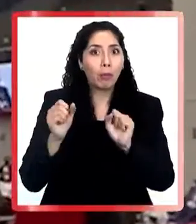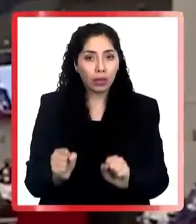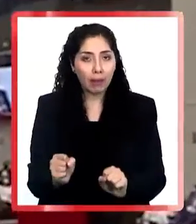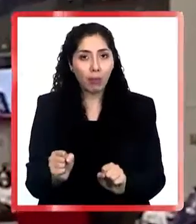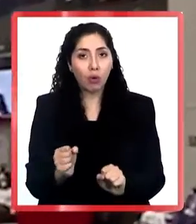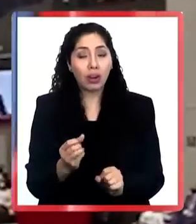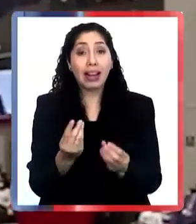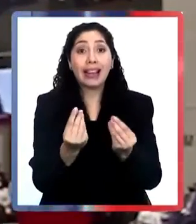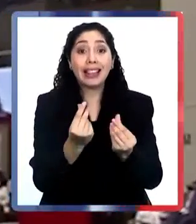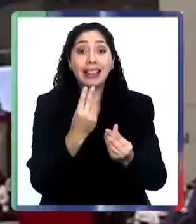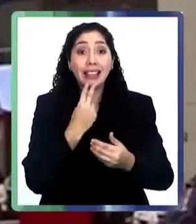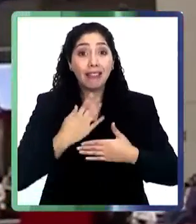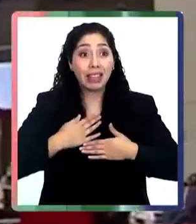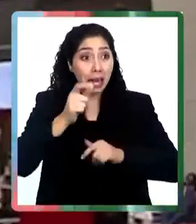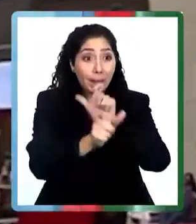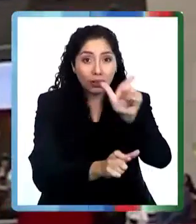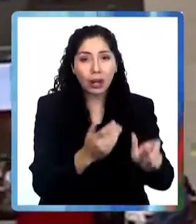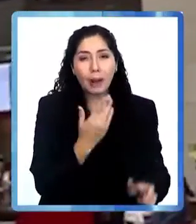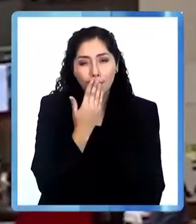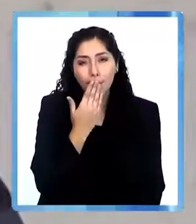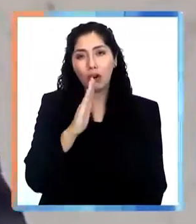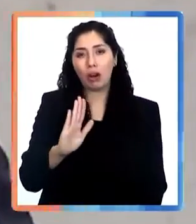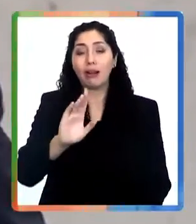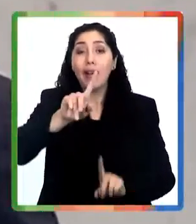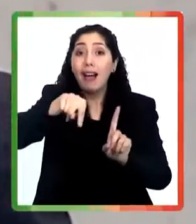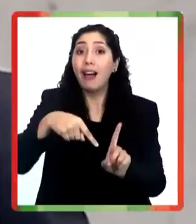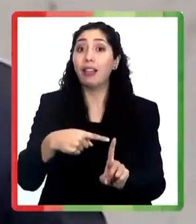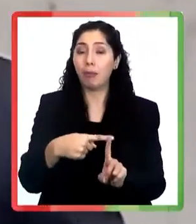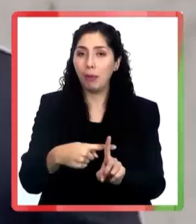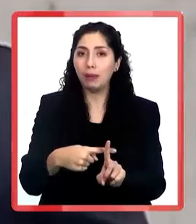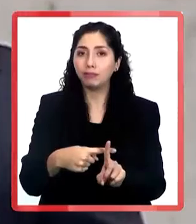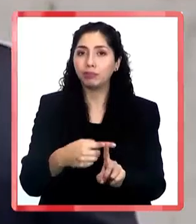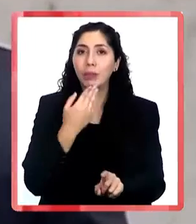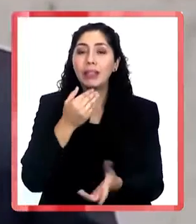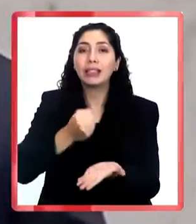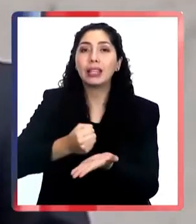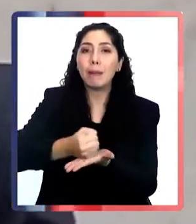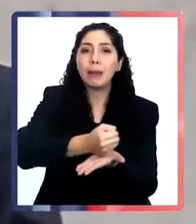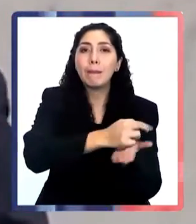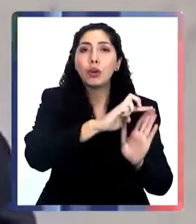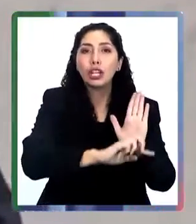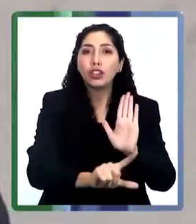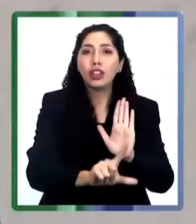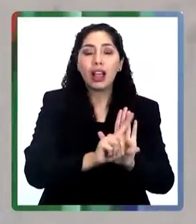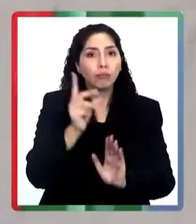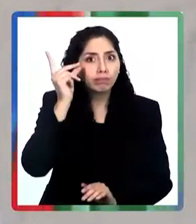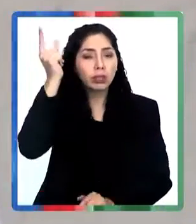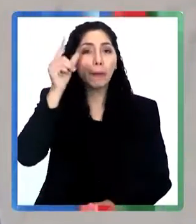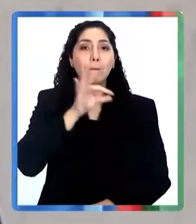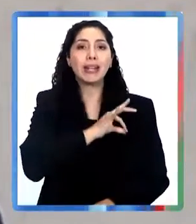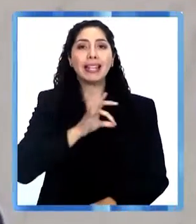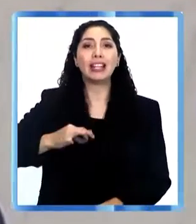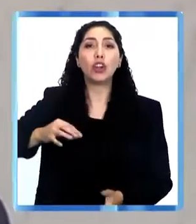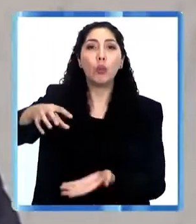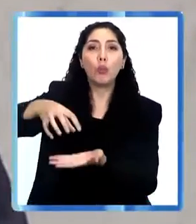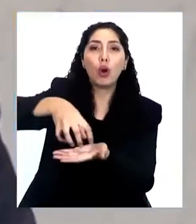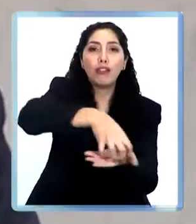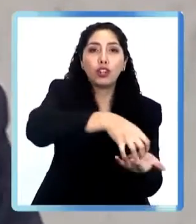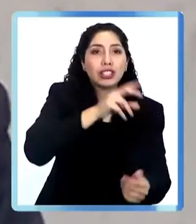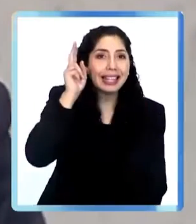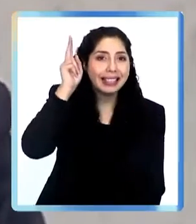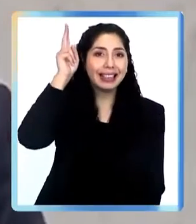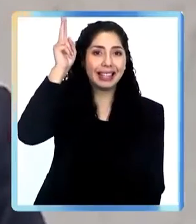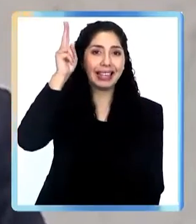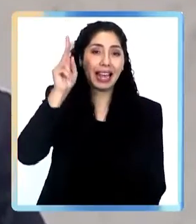la calidad de vida mucha gente además indicaremos y reactivaremos la tramitación del proyecto de ley que crea el ministerio de pueblos indígenas